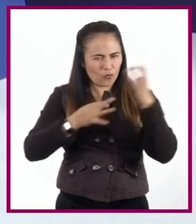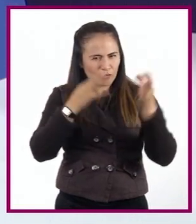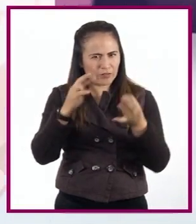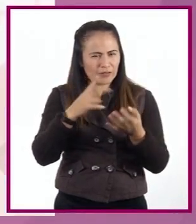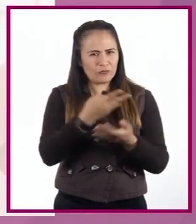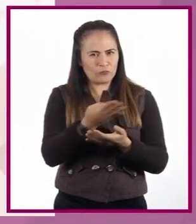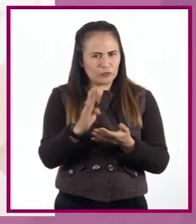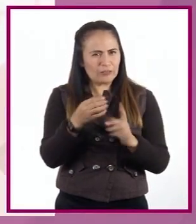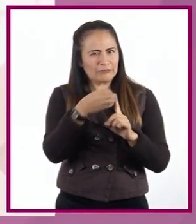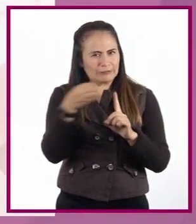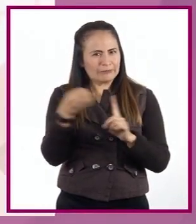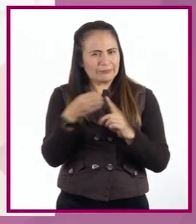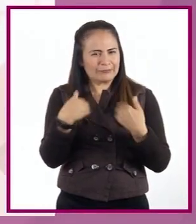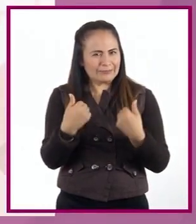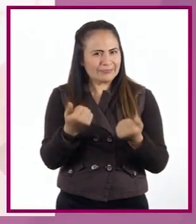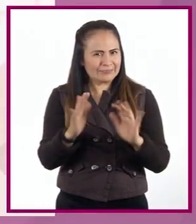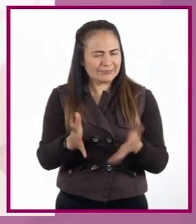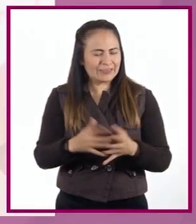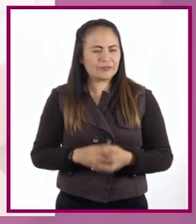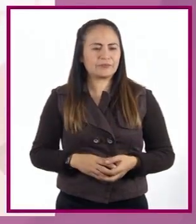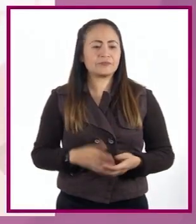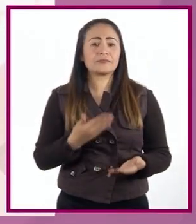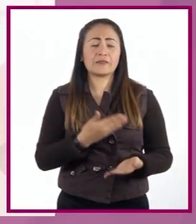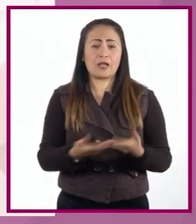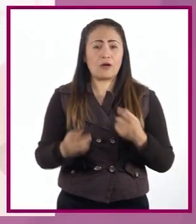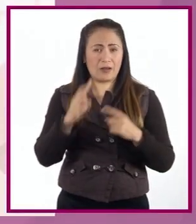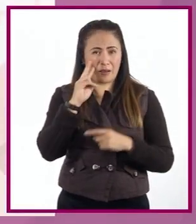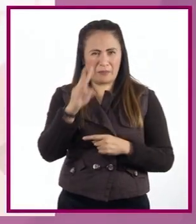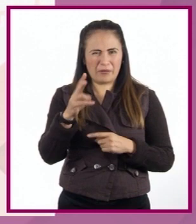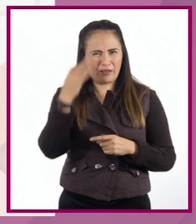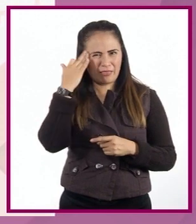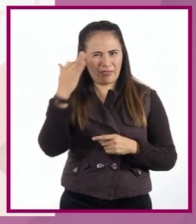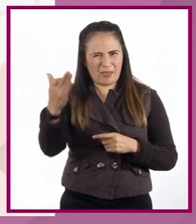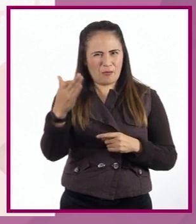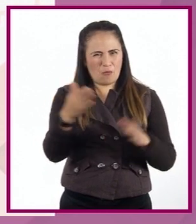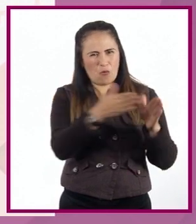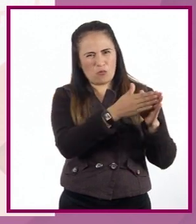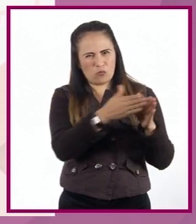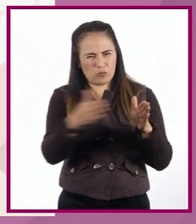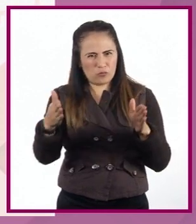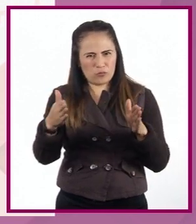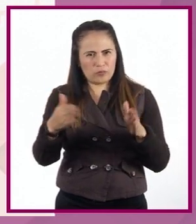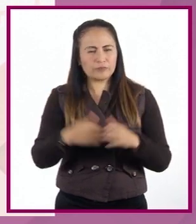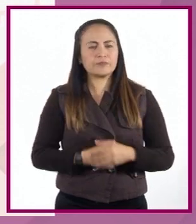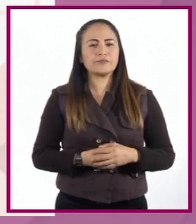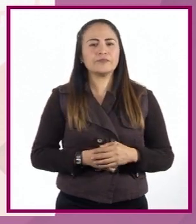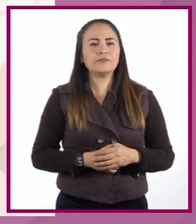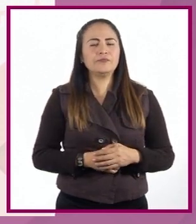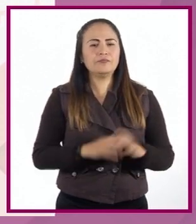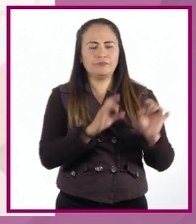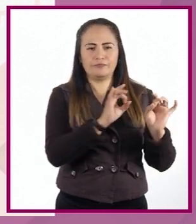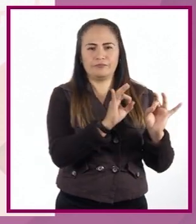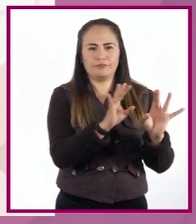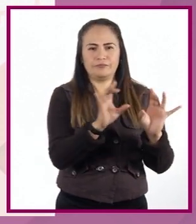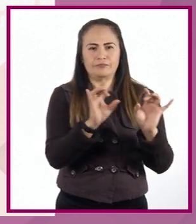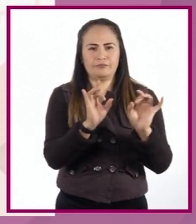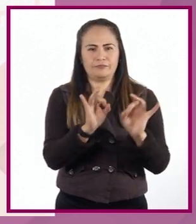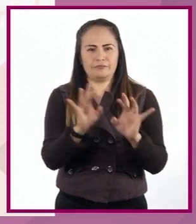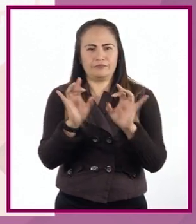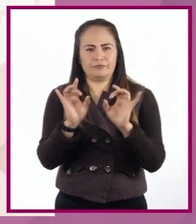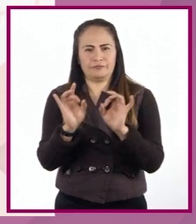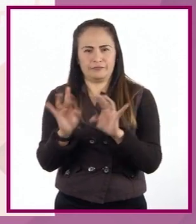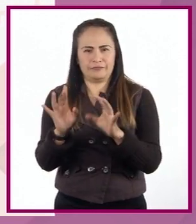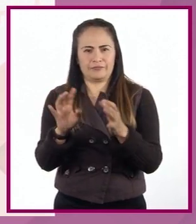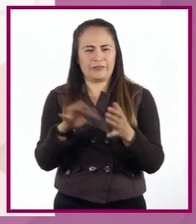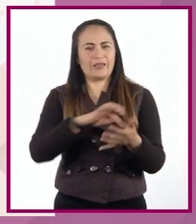periodística. Ahora observen la siguiente línea del tiempo en la que se hizo la reconstrucción de los hechos que dieron